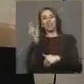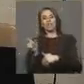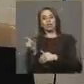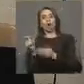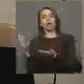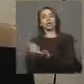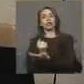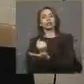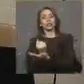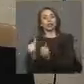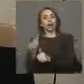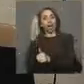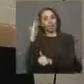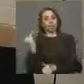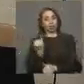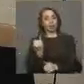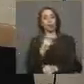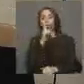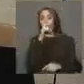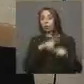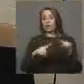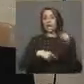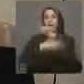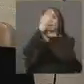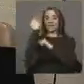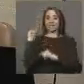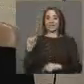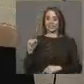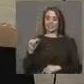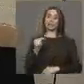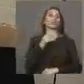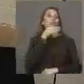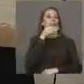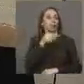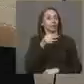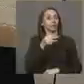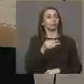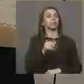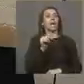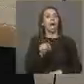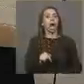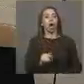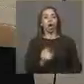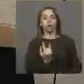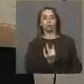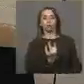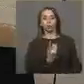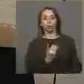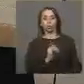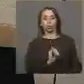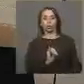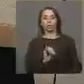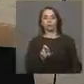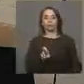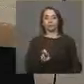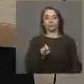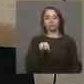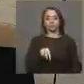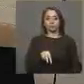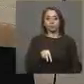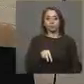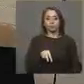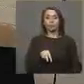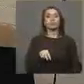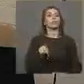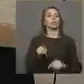Es la única ocasión en que ha ocurrido. Ahora ocurre con la UDI y Renovación Nacional, que